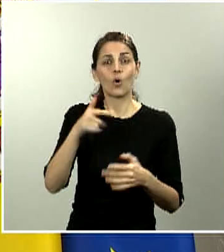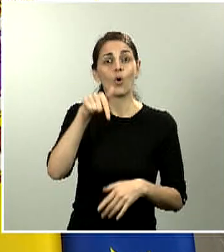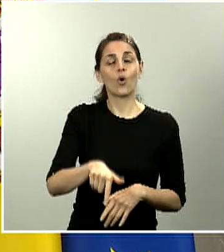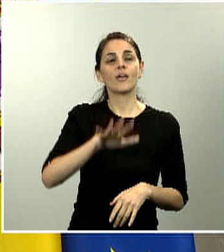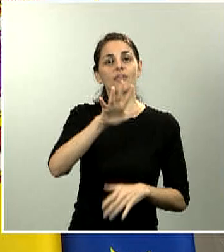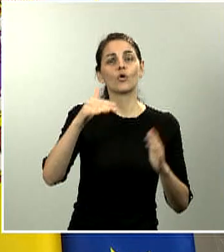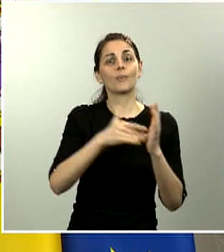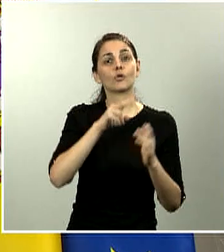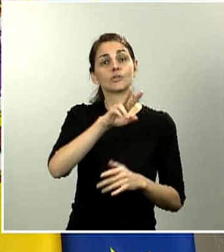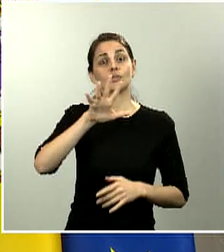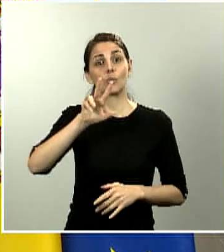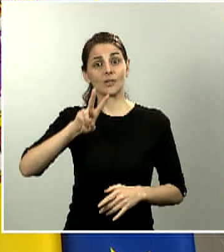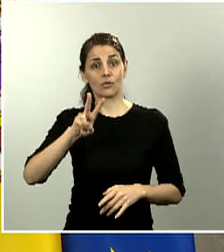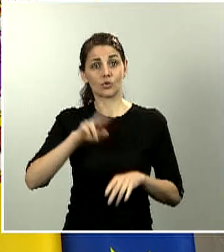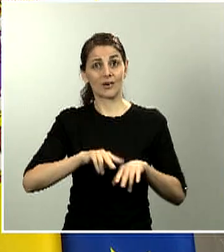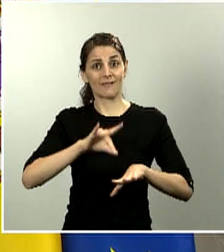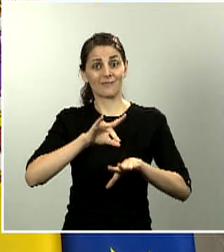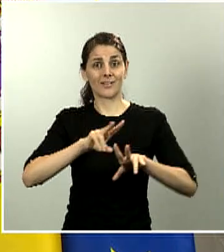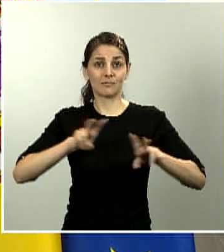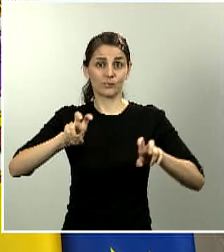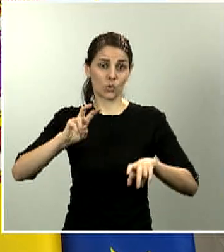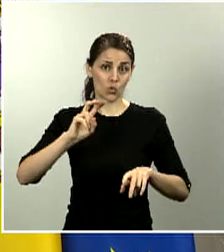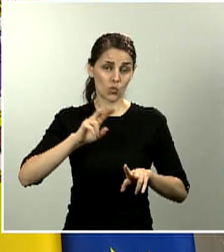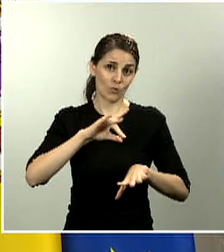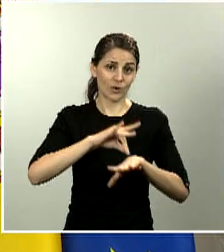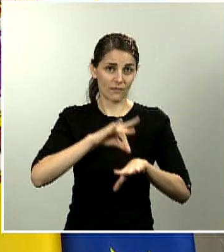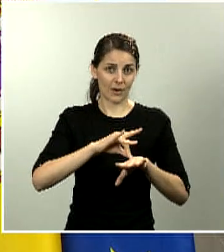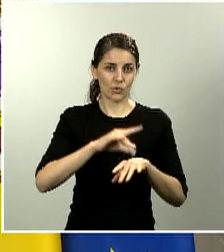5.252 nuevos casos contagiados, ya totalizan en España